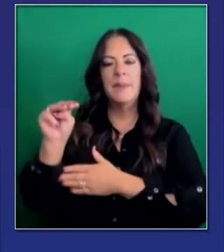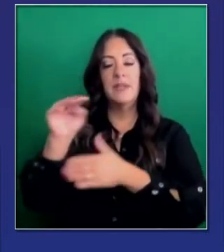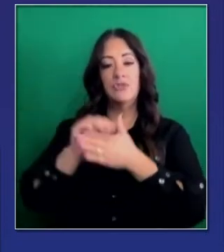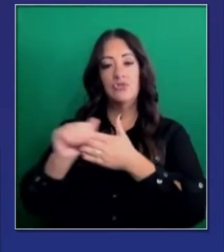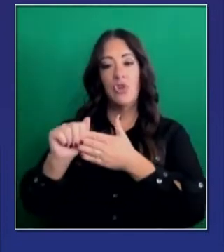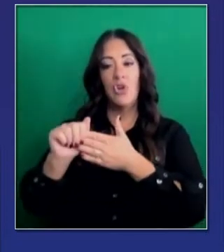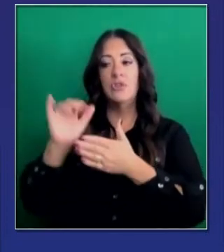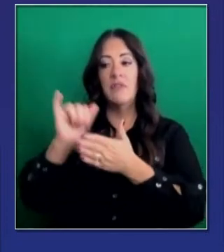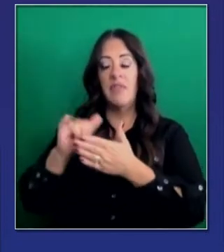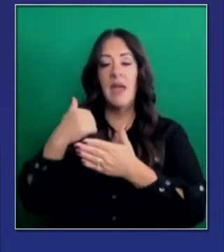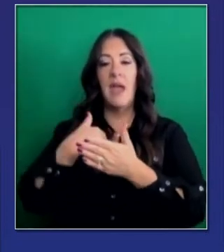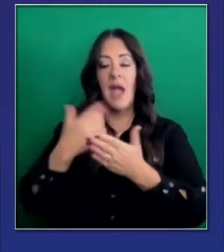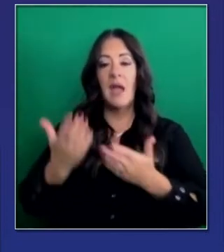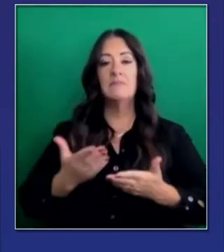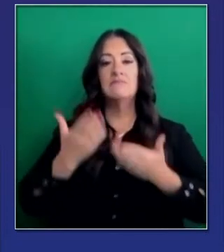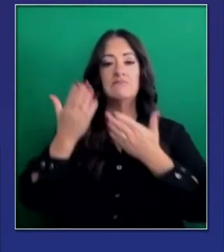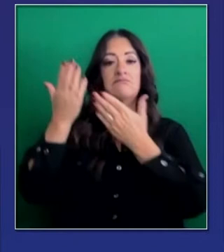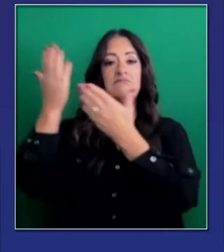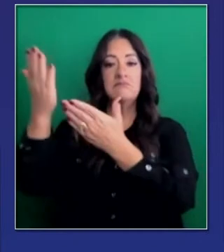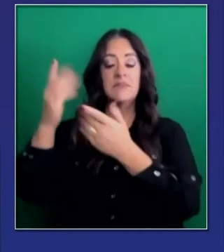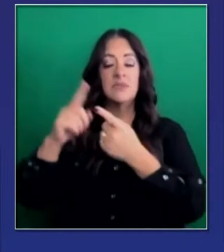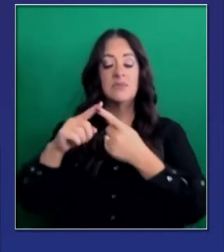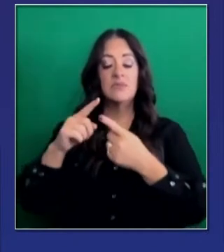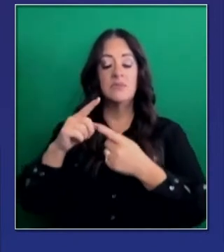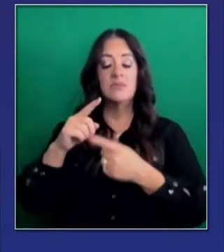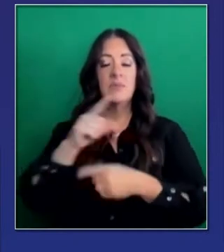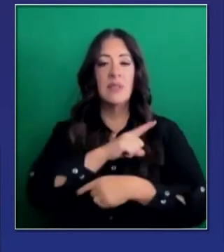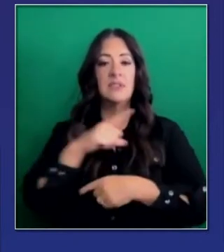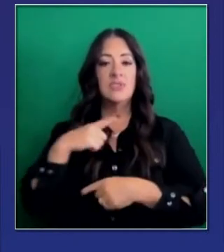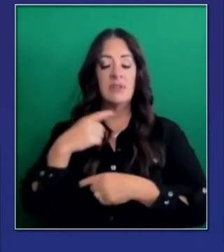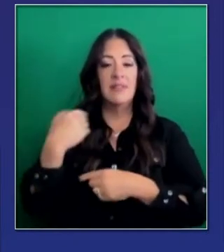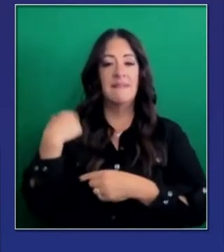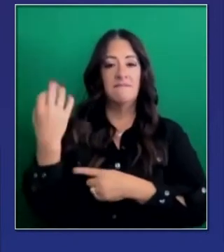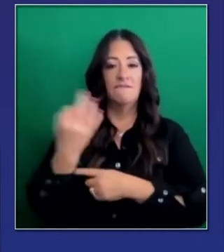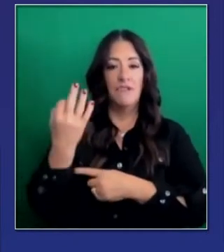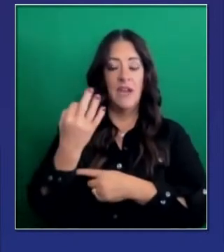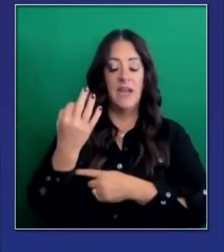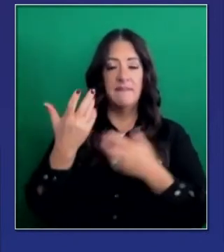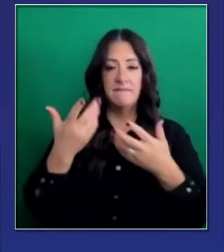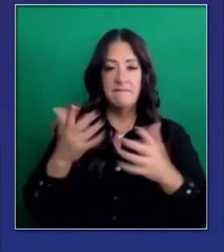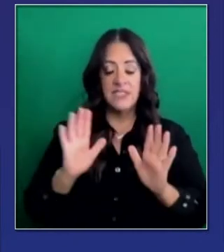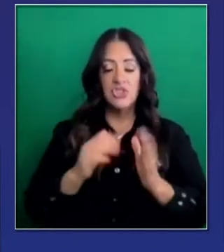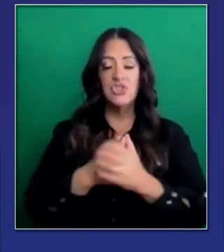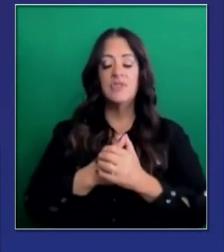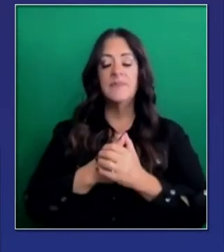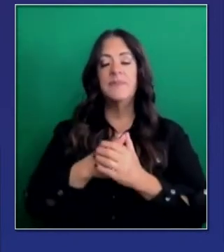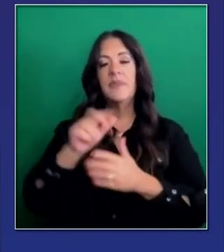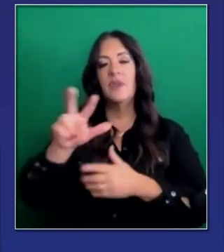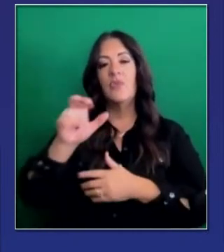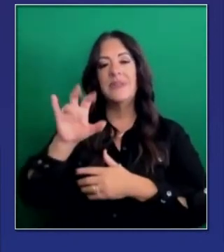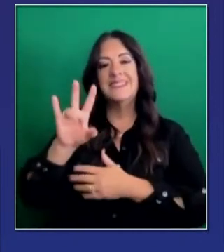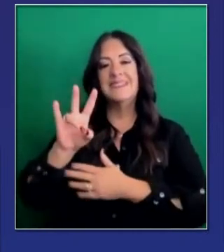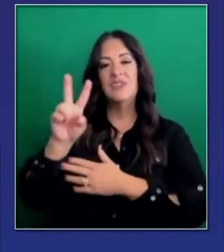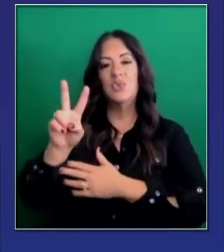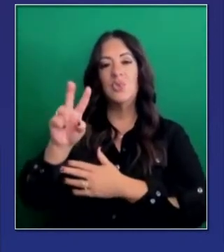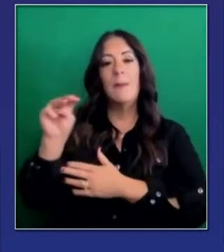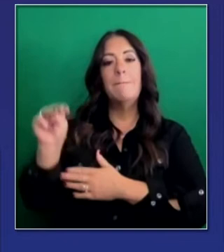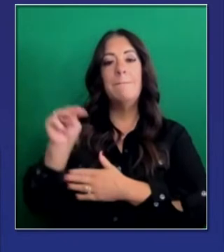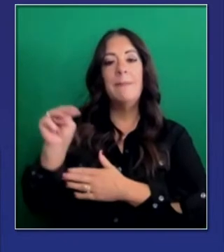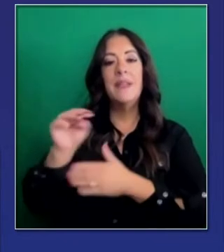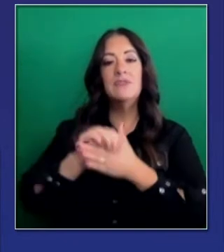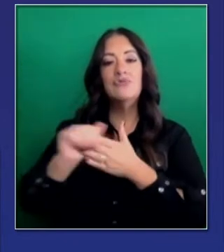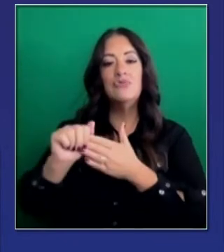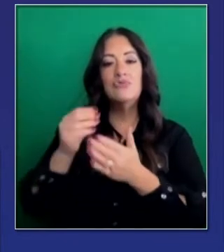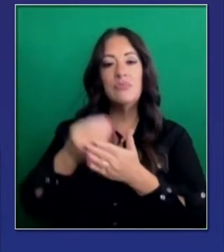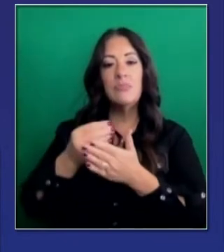presupuesto que hemos sometido a la legislatura el viernes esto son 362 millones de dólares